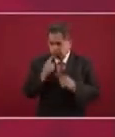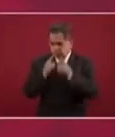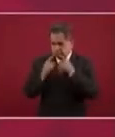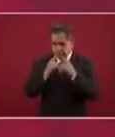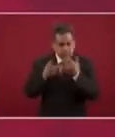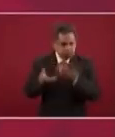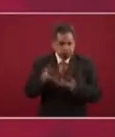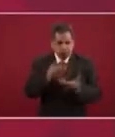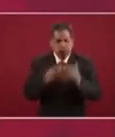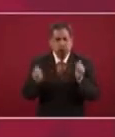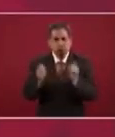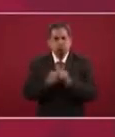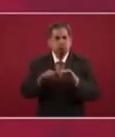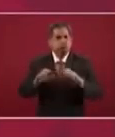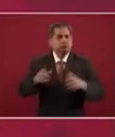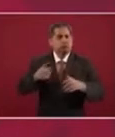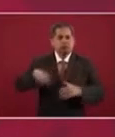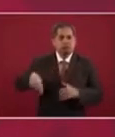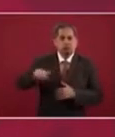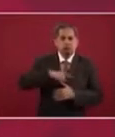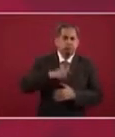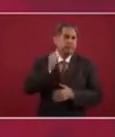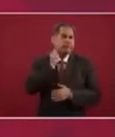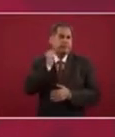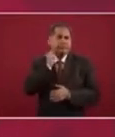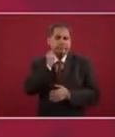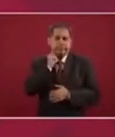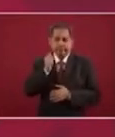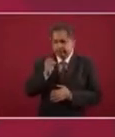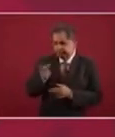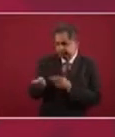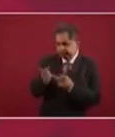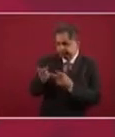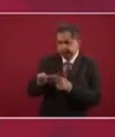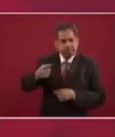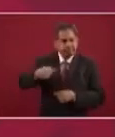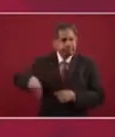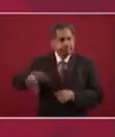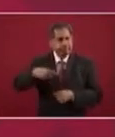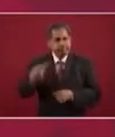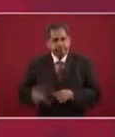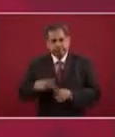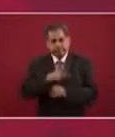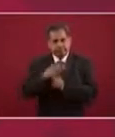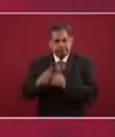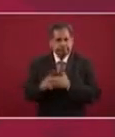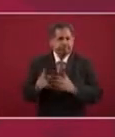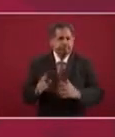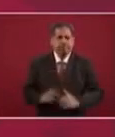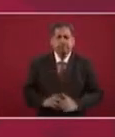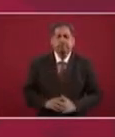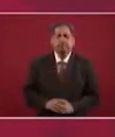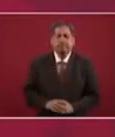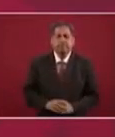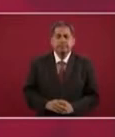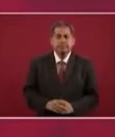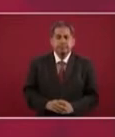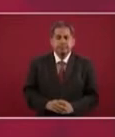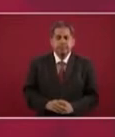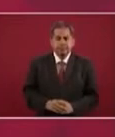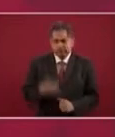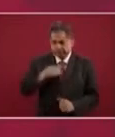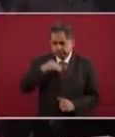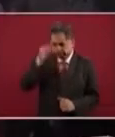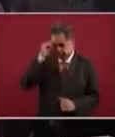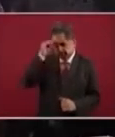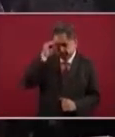Hay una relación directa entre lo que son ingresos y costos y gastos. Si